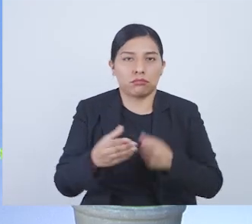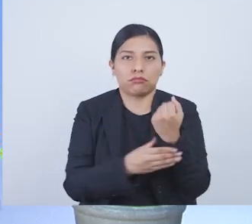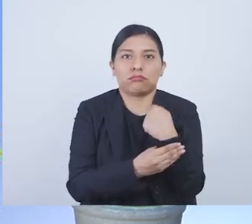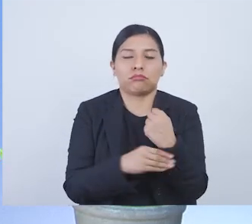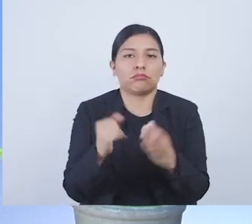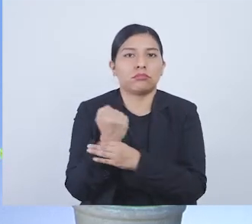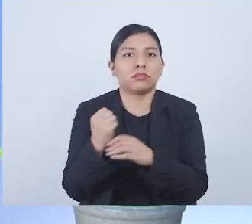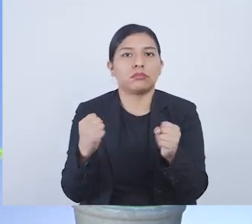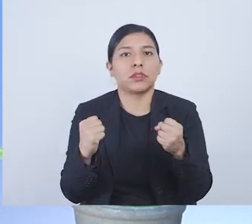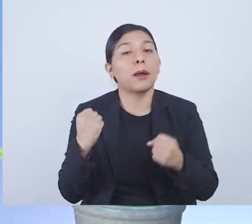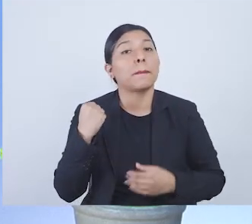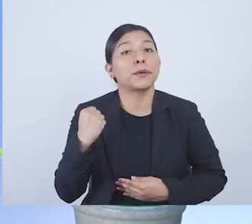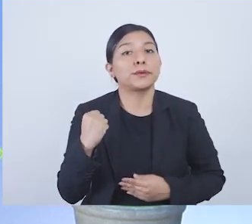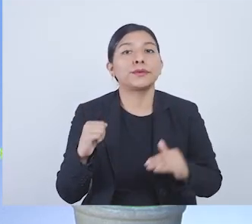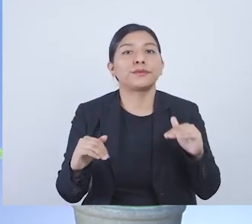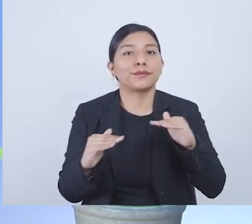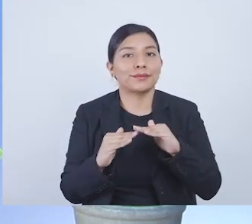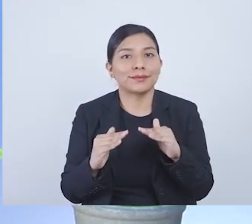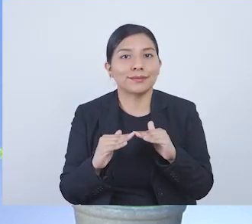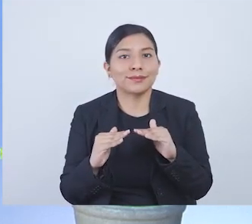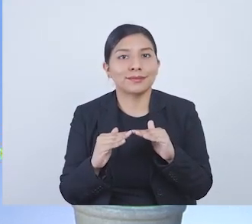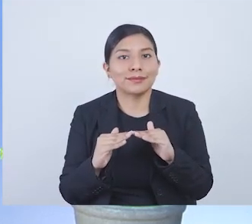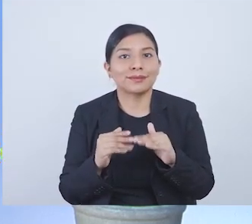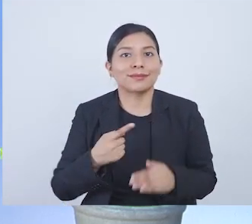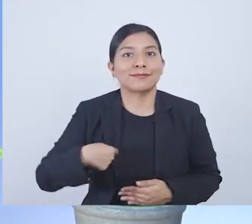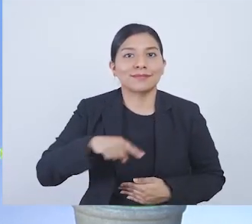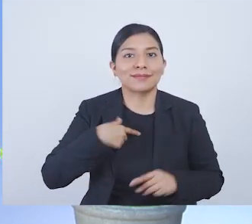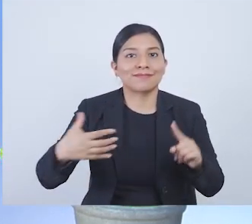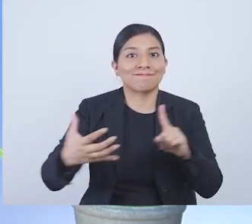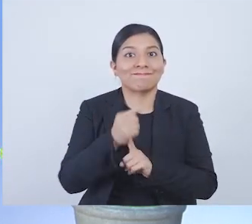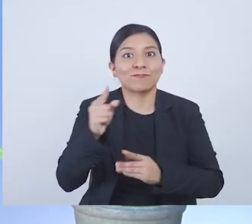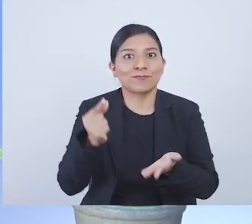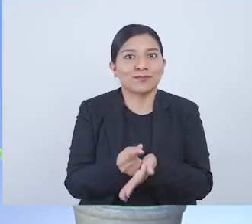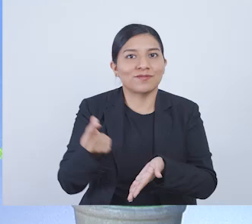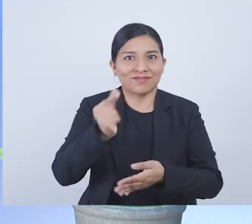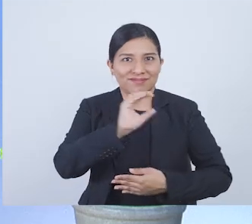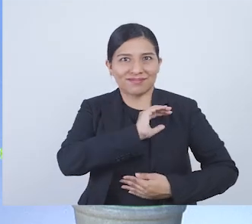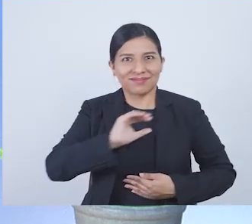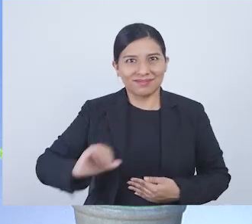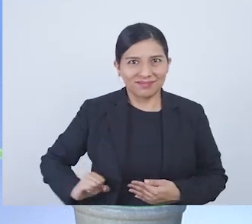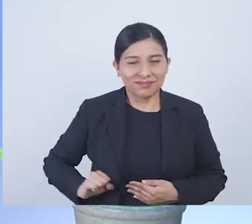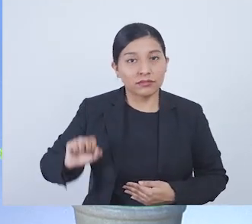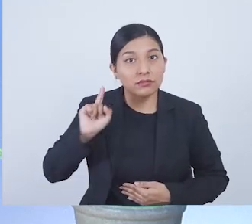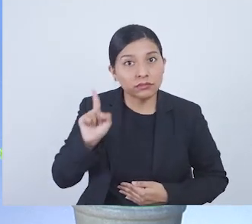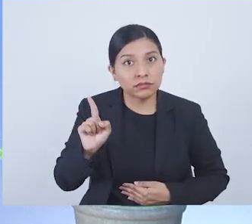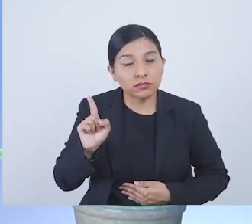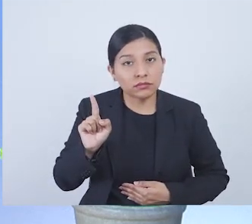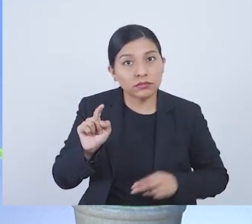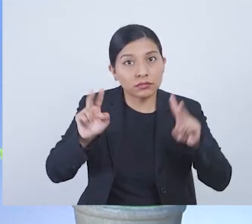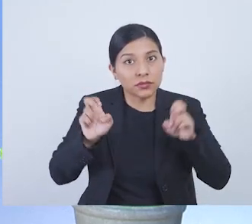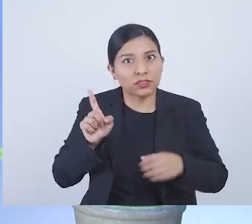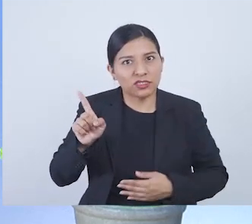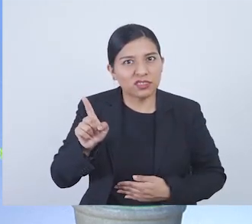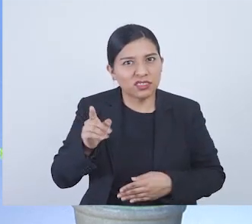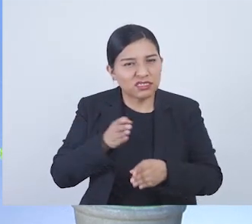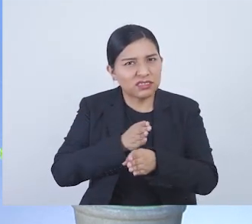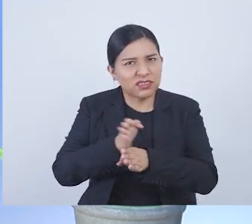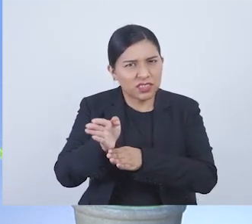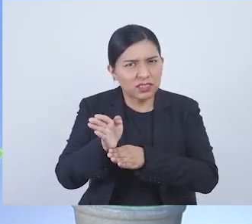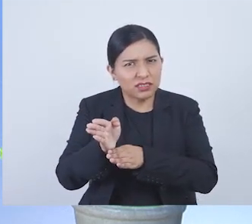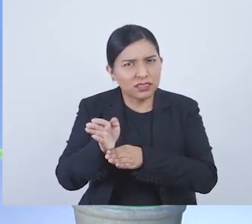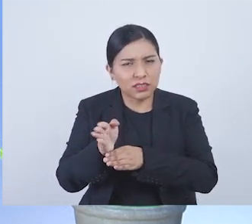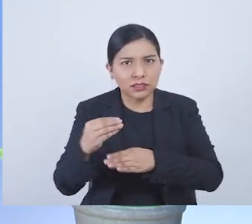importante. E inclusive ganamos que la Universidad de El Salvador, en la Facultad de Medicina,